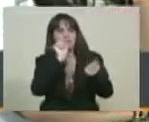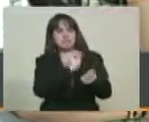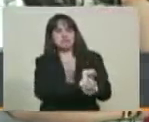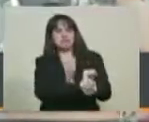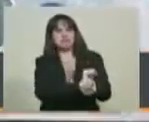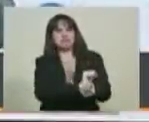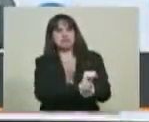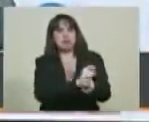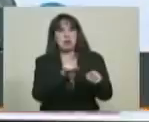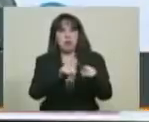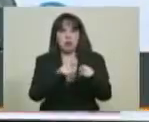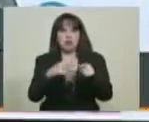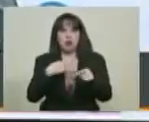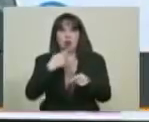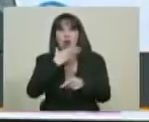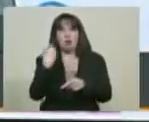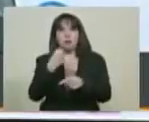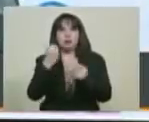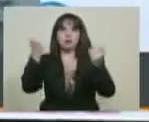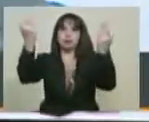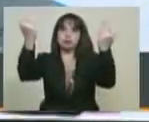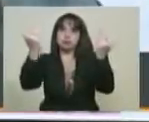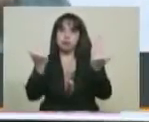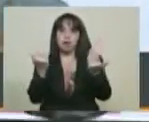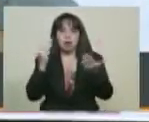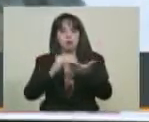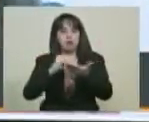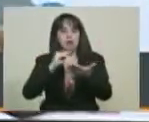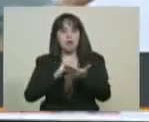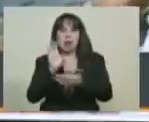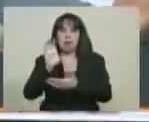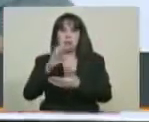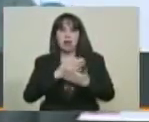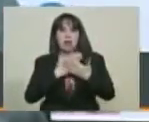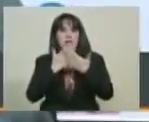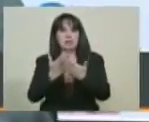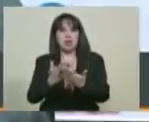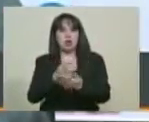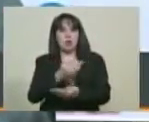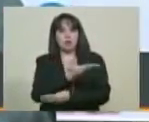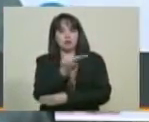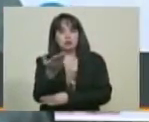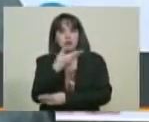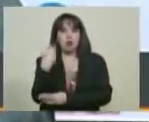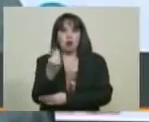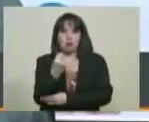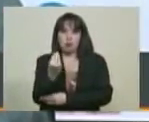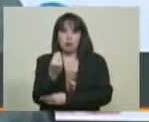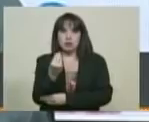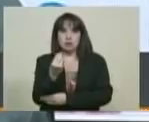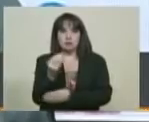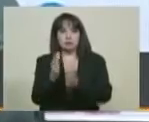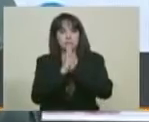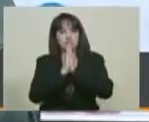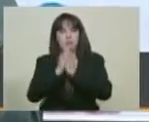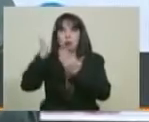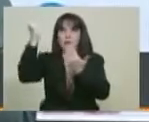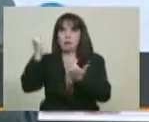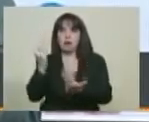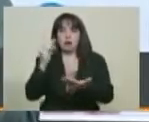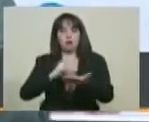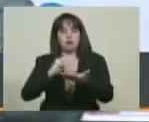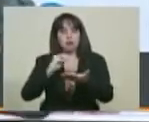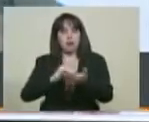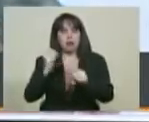Y yo le tiendo mi mano a esa juventud del plan Vuelta a la Patria y le entrego ese plan a ustedes, jóvenes, para que favorezcamos que ellos vengan a trabajar,